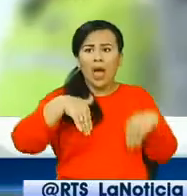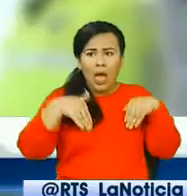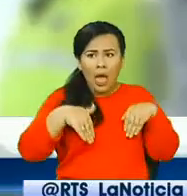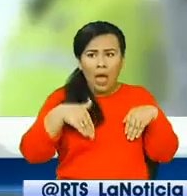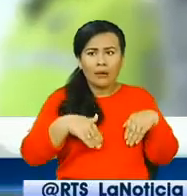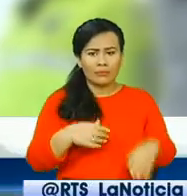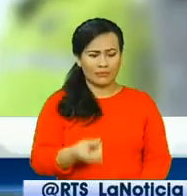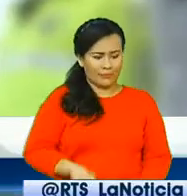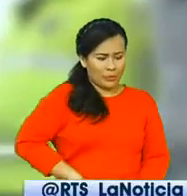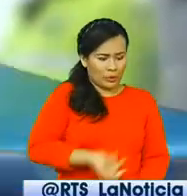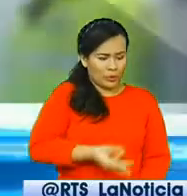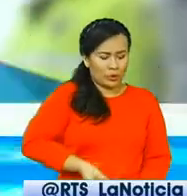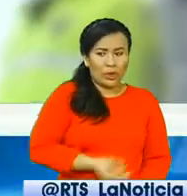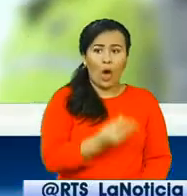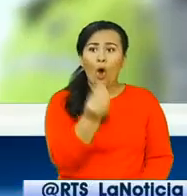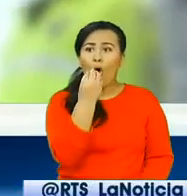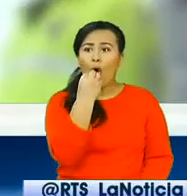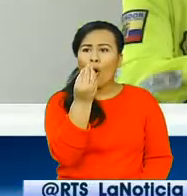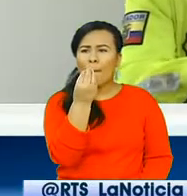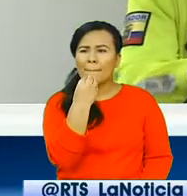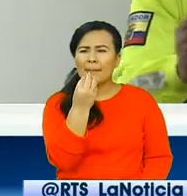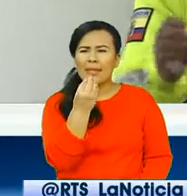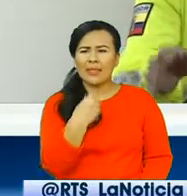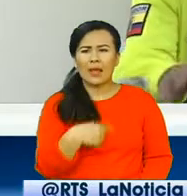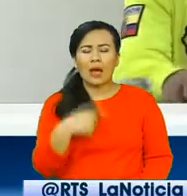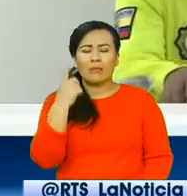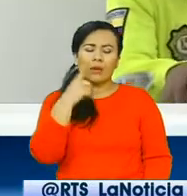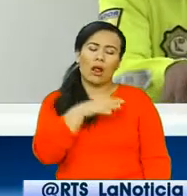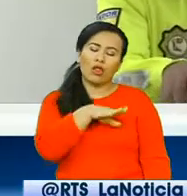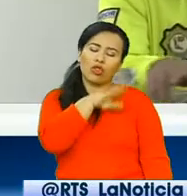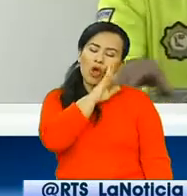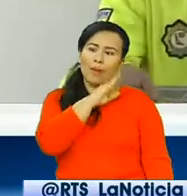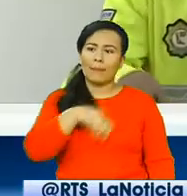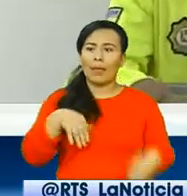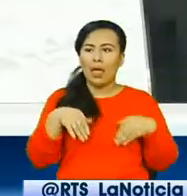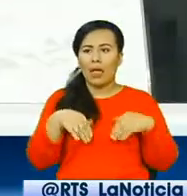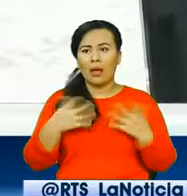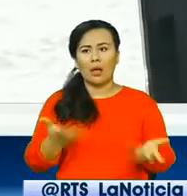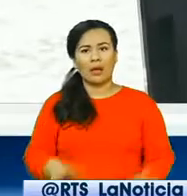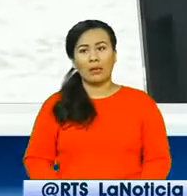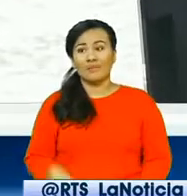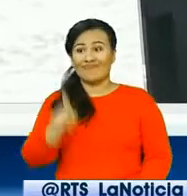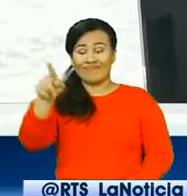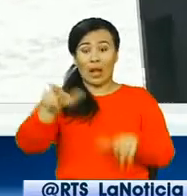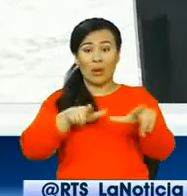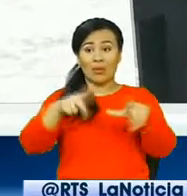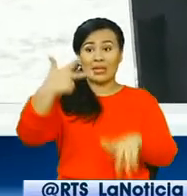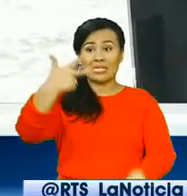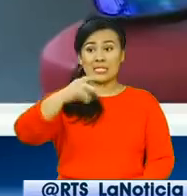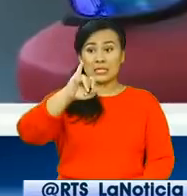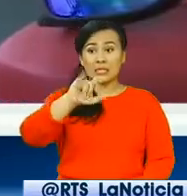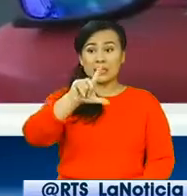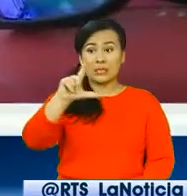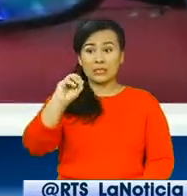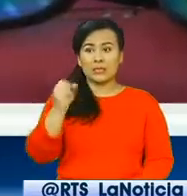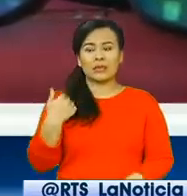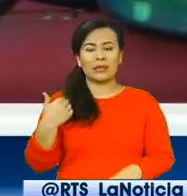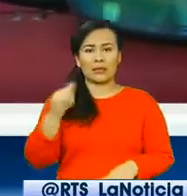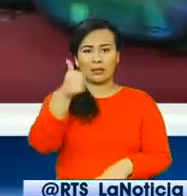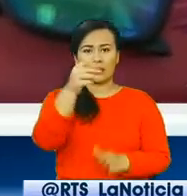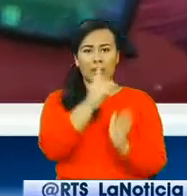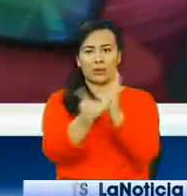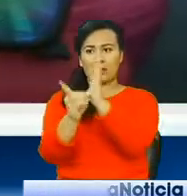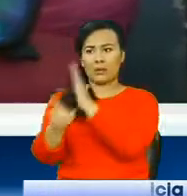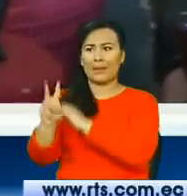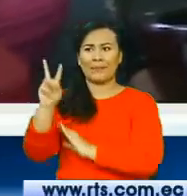atontados. Supuestamente se movían en los valles. En lo que vamos del año, en Los Chillos existen 10 denuncias, mientras en Tumbaco 20